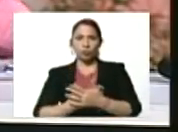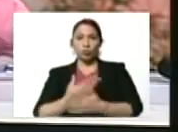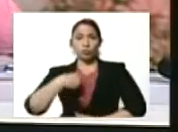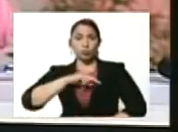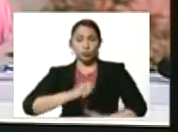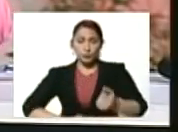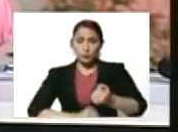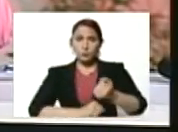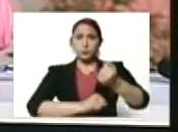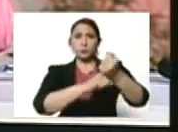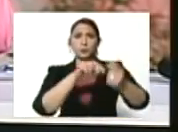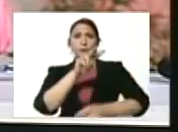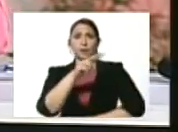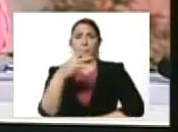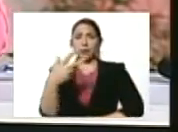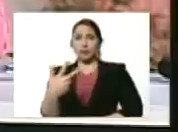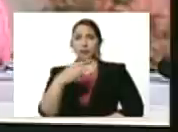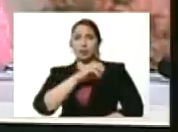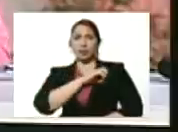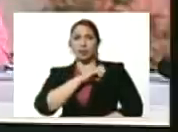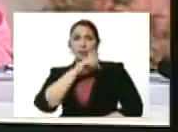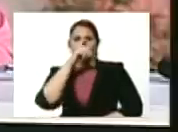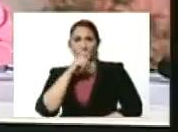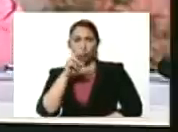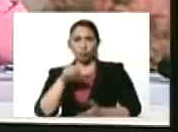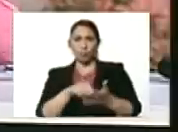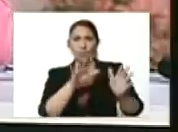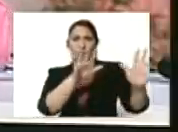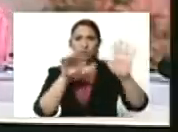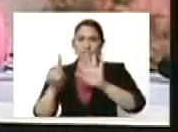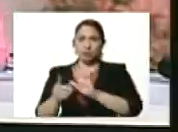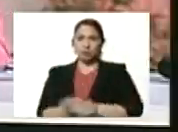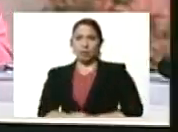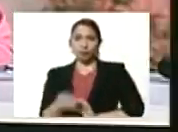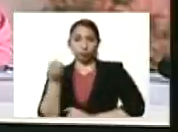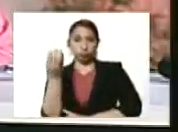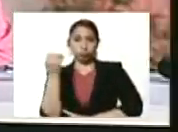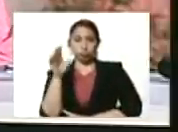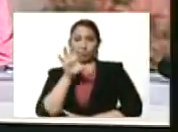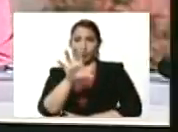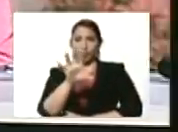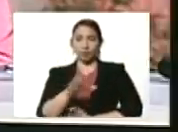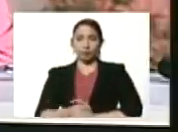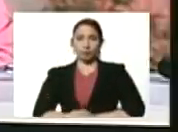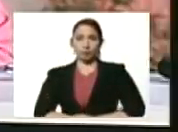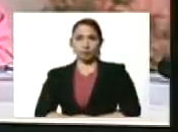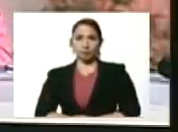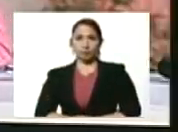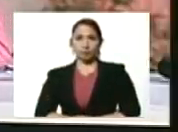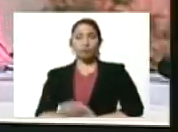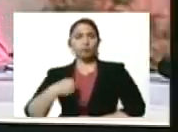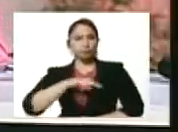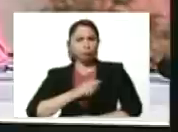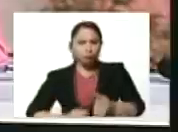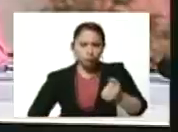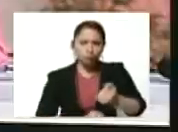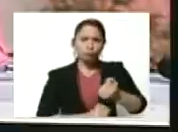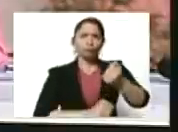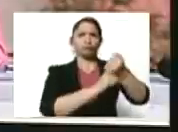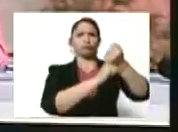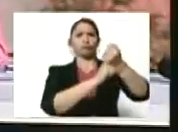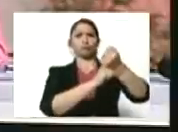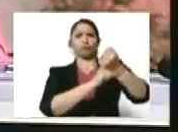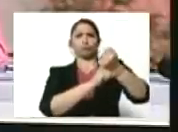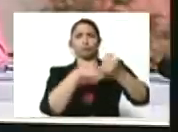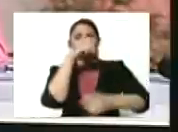Hemos impulsado el 23 de enero del año 2016 el Congreso de la Patria. Hemos impulsado